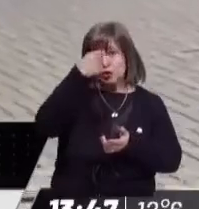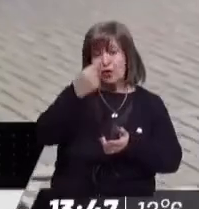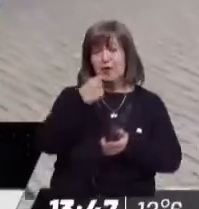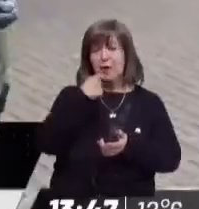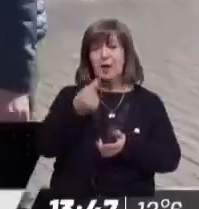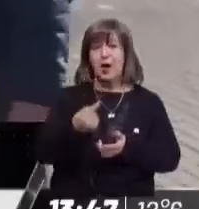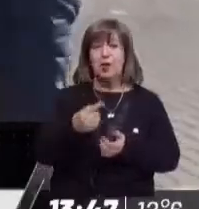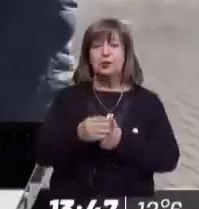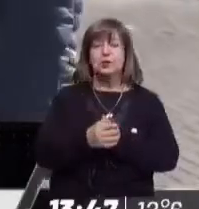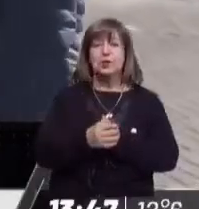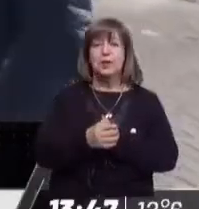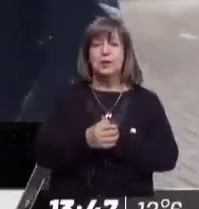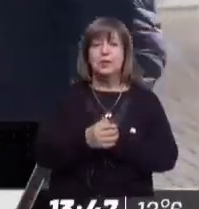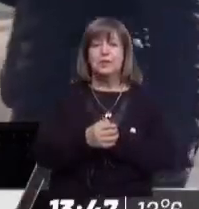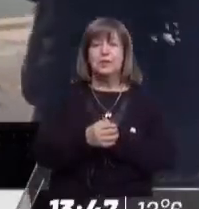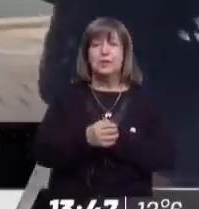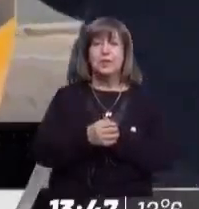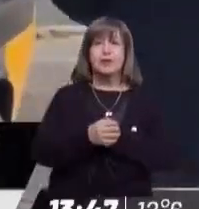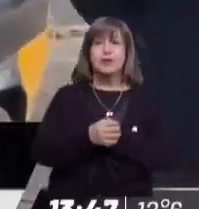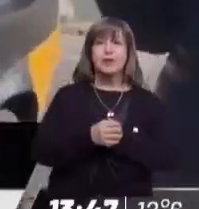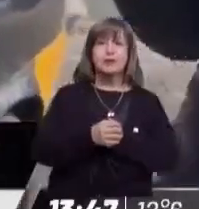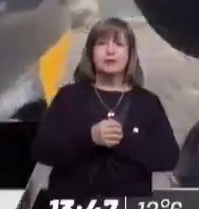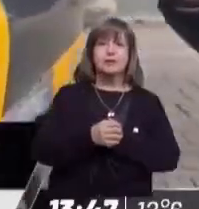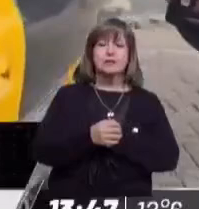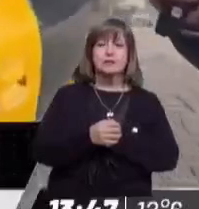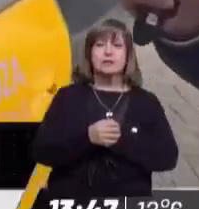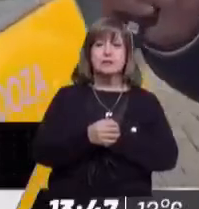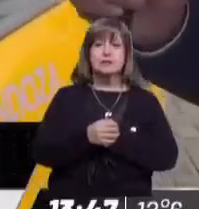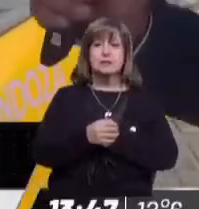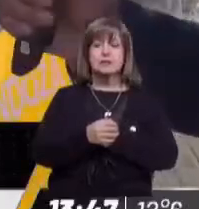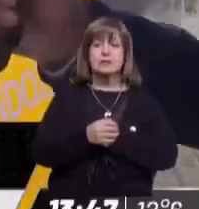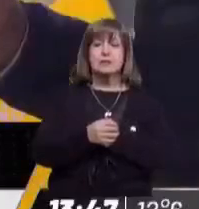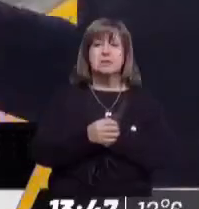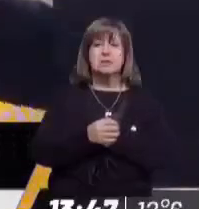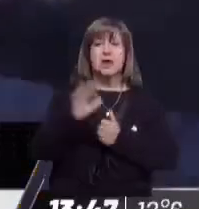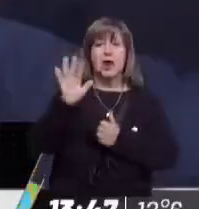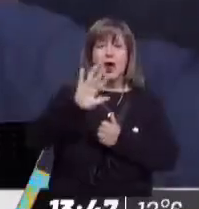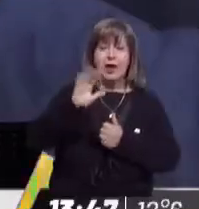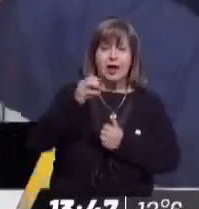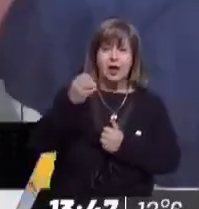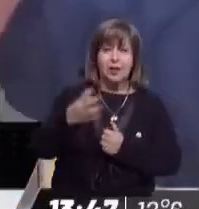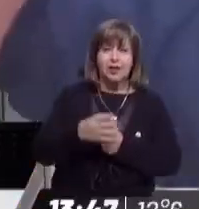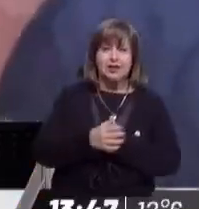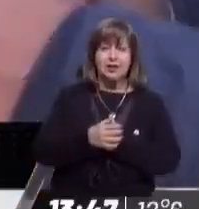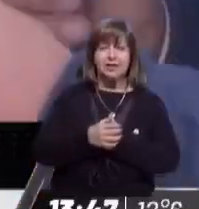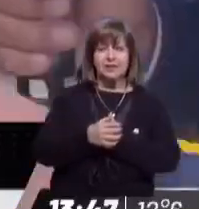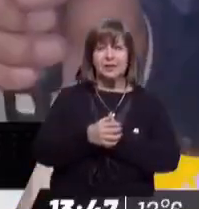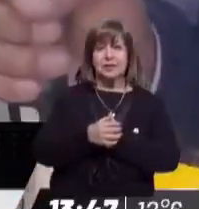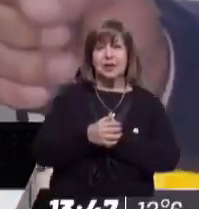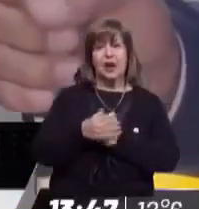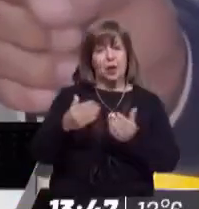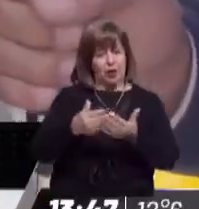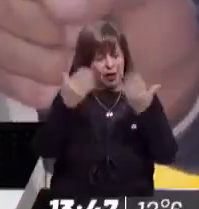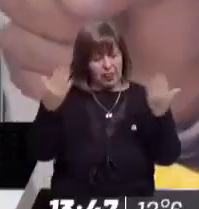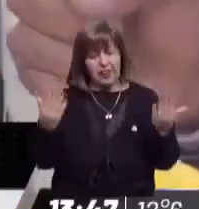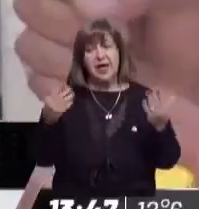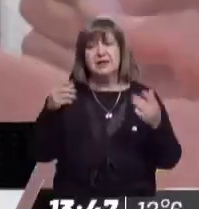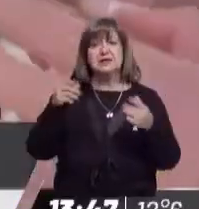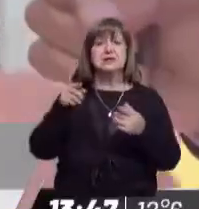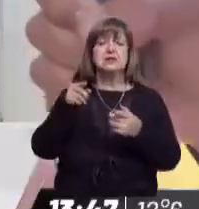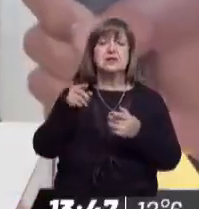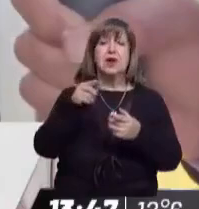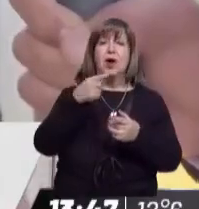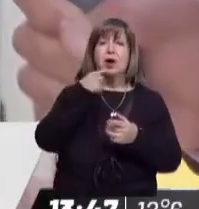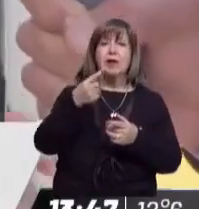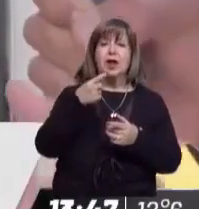charlar un poquito con alguno de los taxistas que está aquí en la zona. ¿Qué tal? ¿Cómo estás? Bueno, buena jornada. En principio,